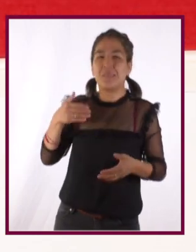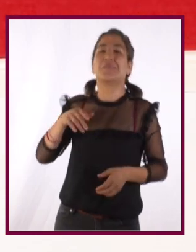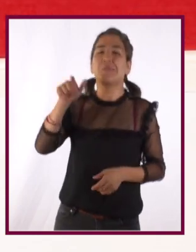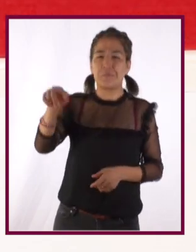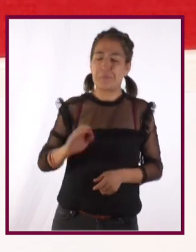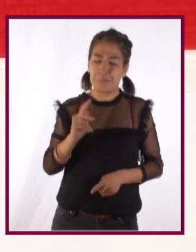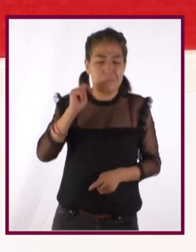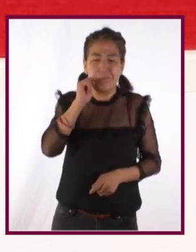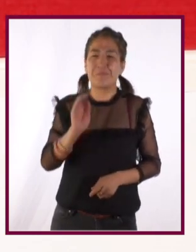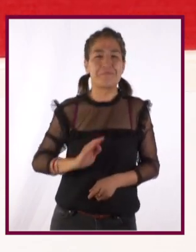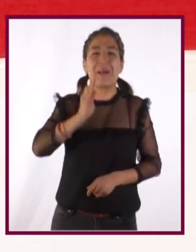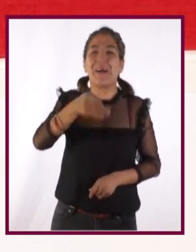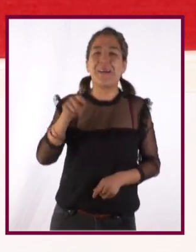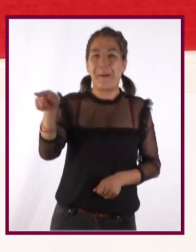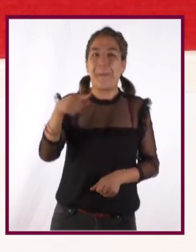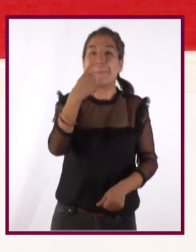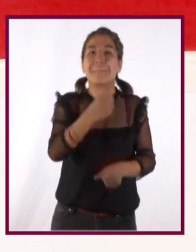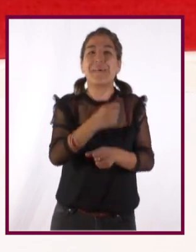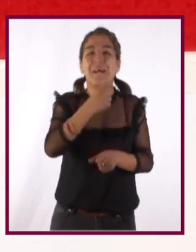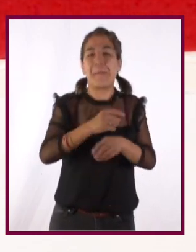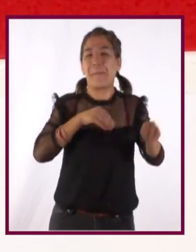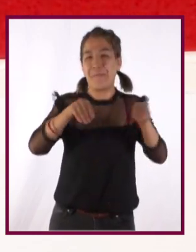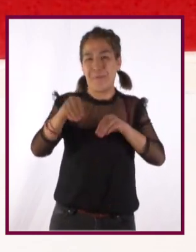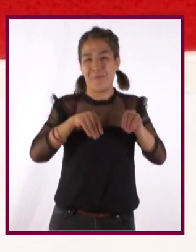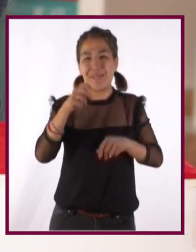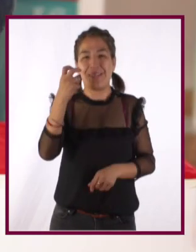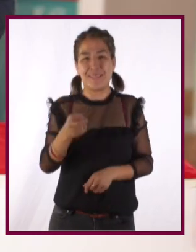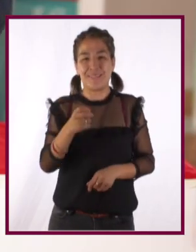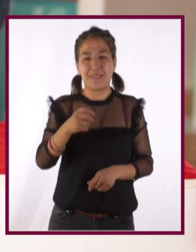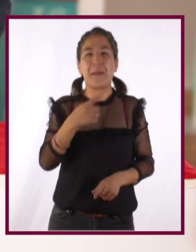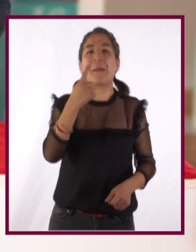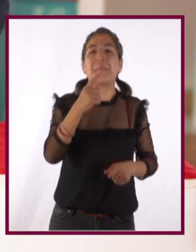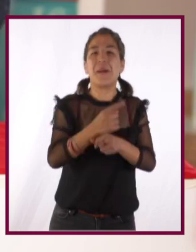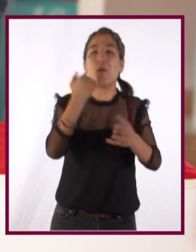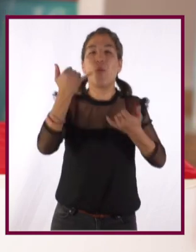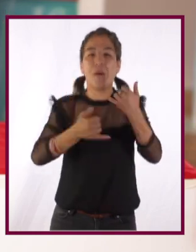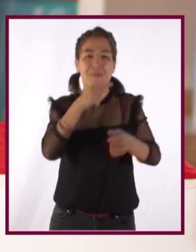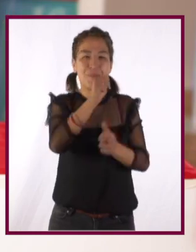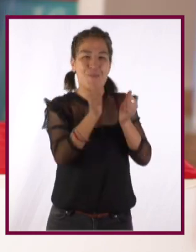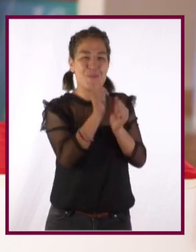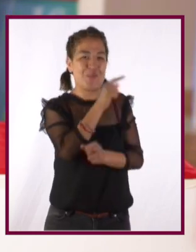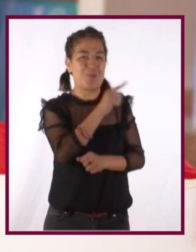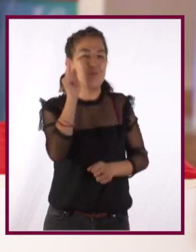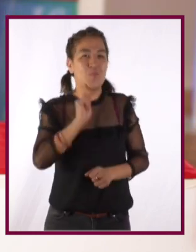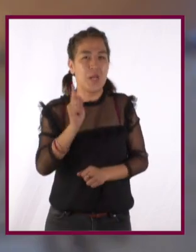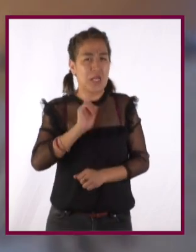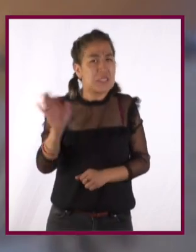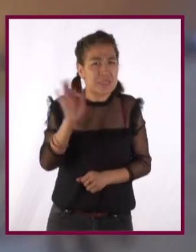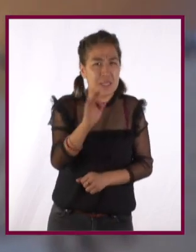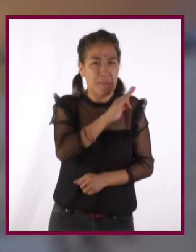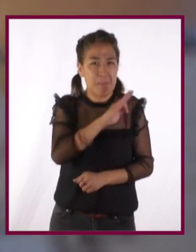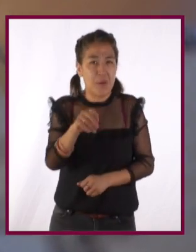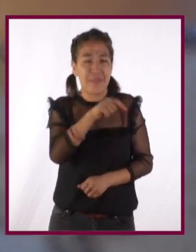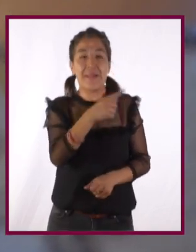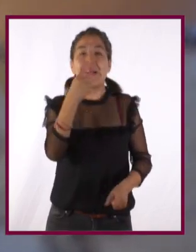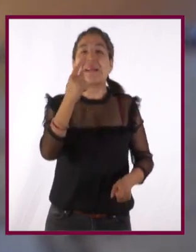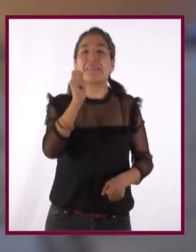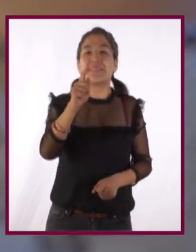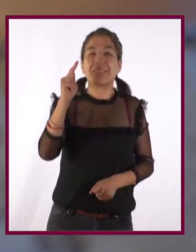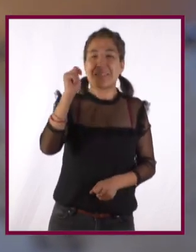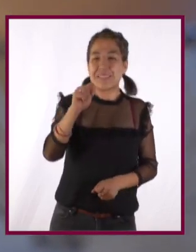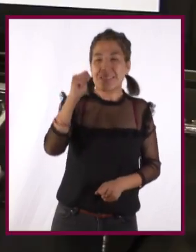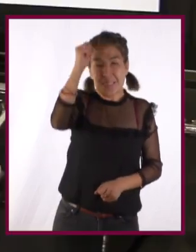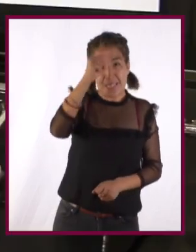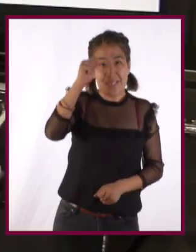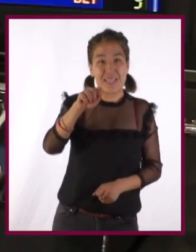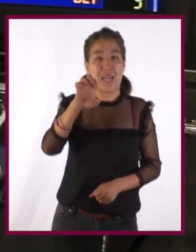de manera que aceptó sin chistar hacer el primer movimiento en el primer juego con Ditmara. ¿Será posible que si